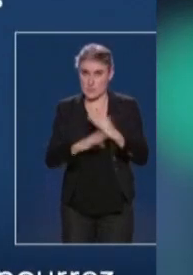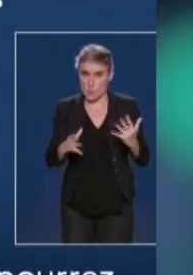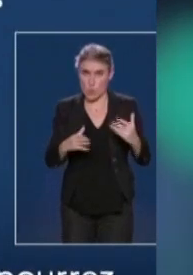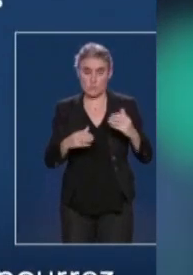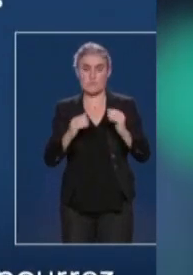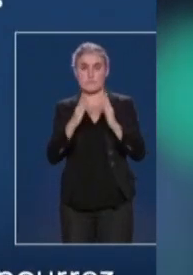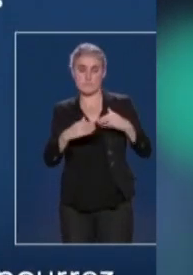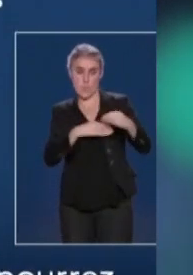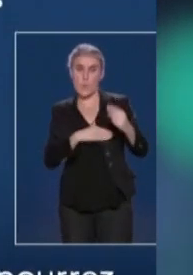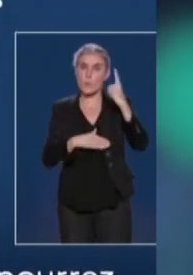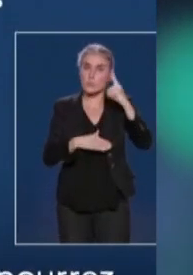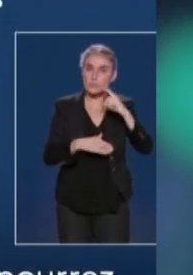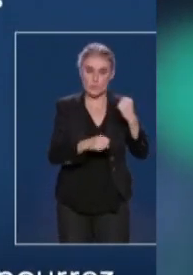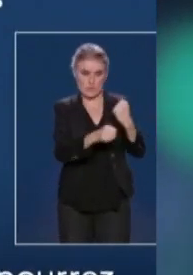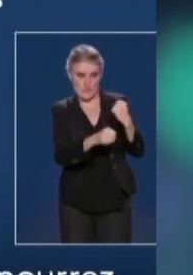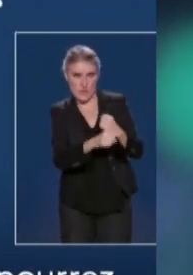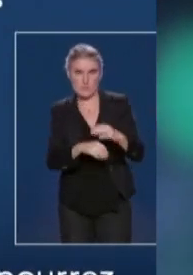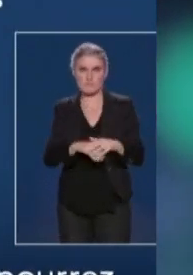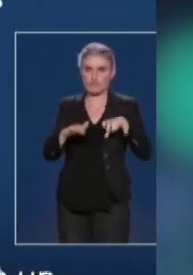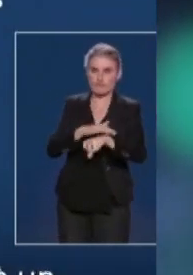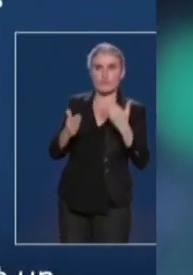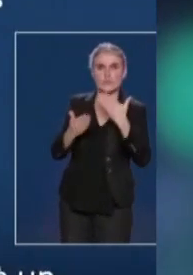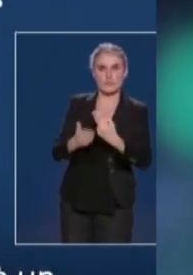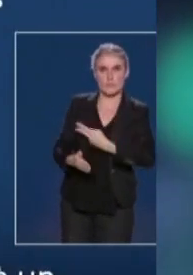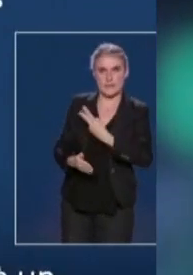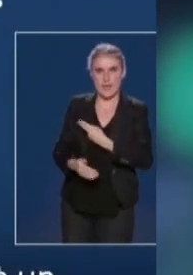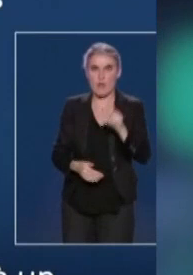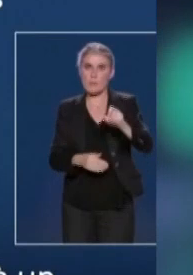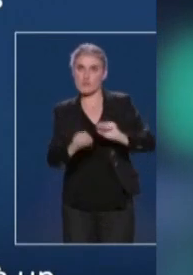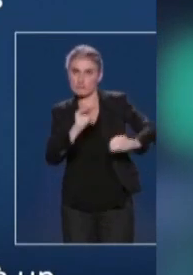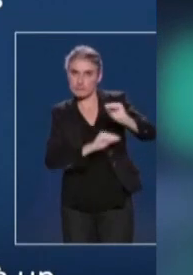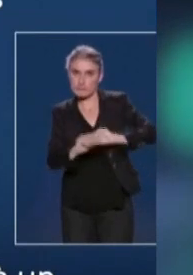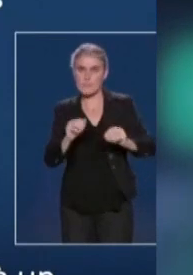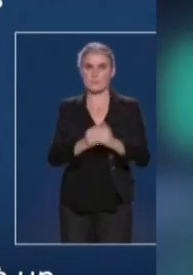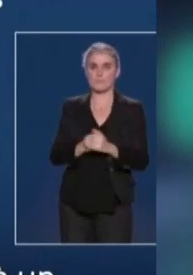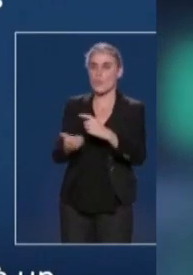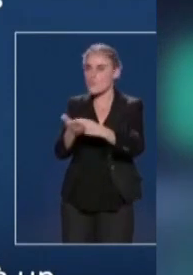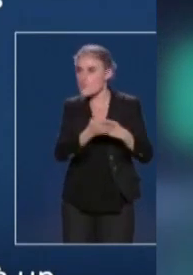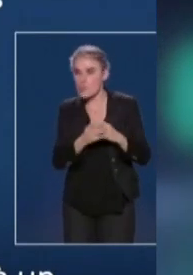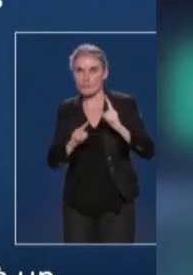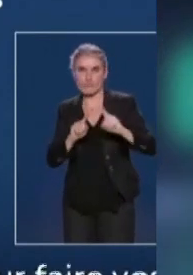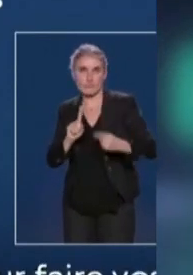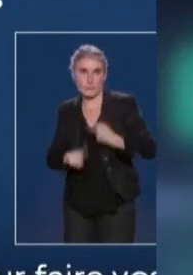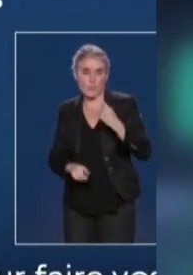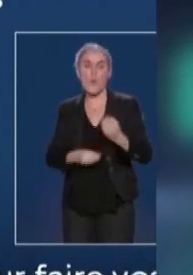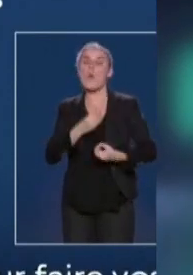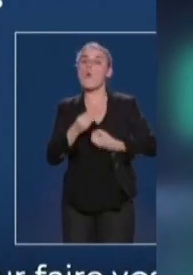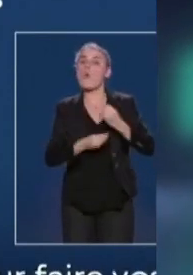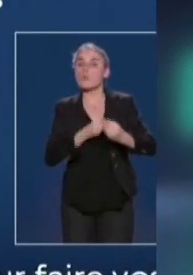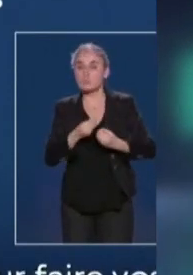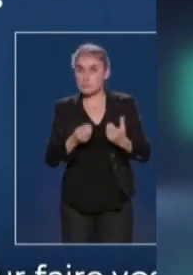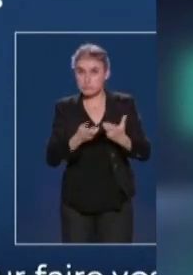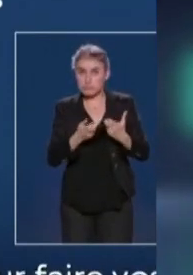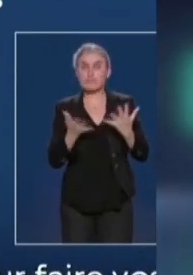mucho más mortífera y mucho más dura que la primera que se vivió durante la primavera una situación que no solamente está viviendo francia sino también todos los